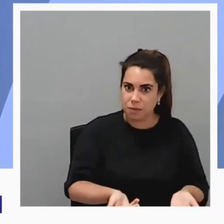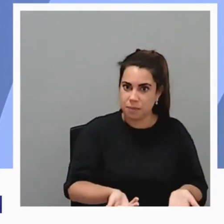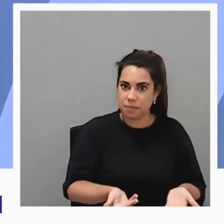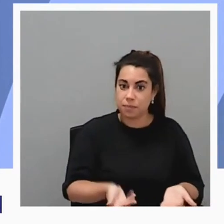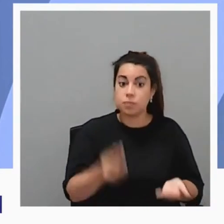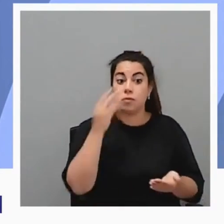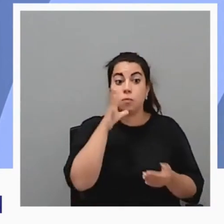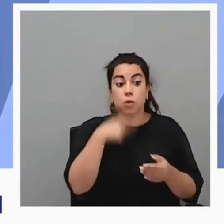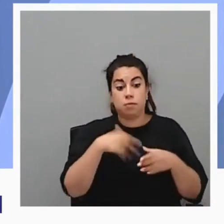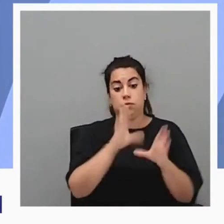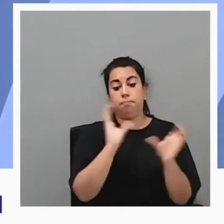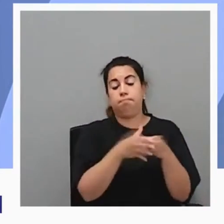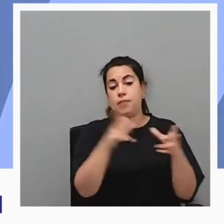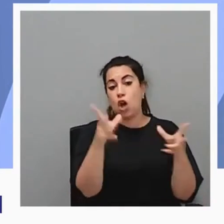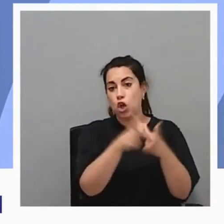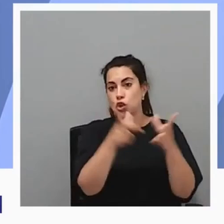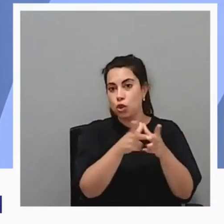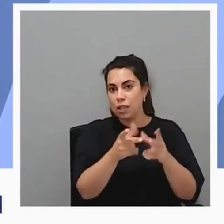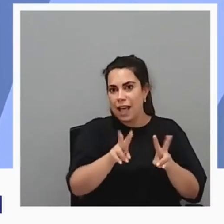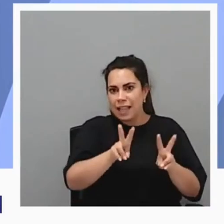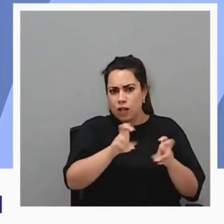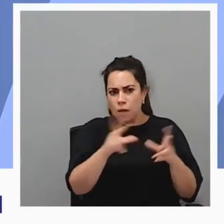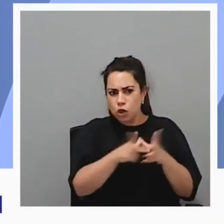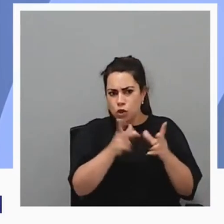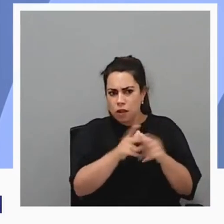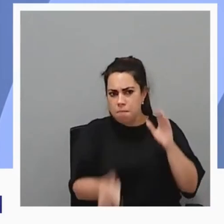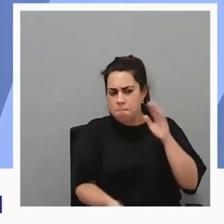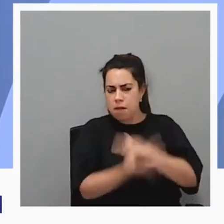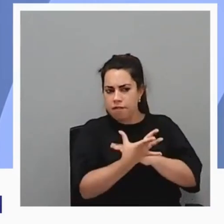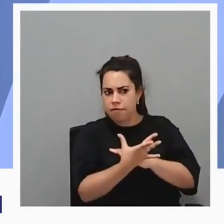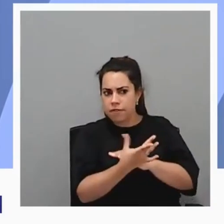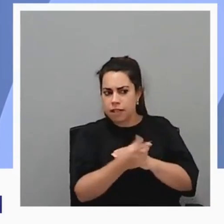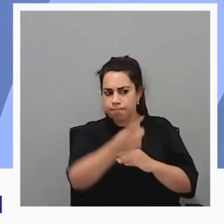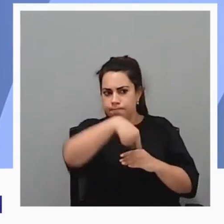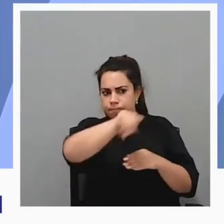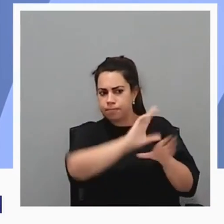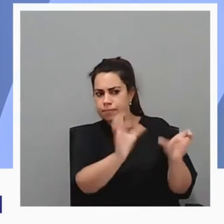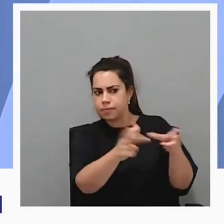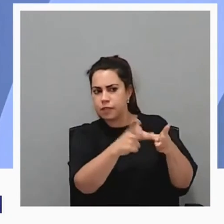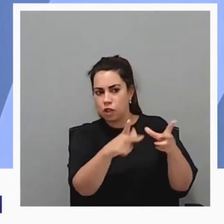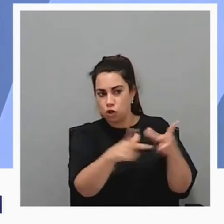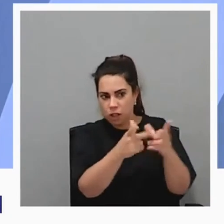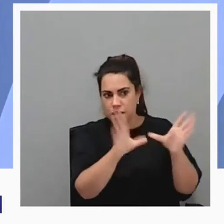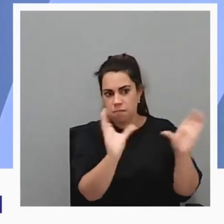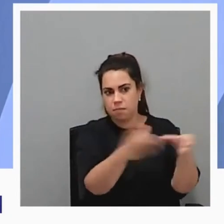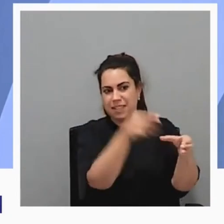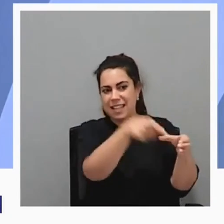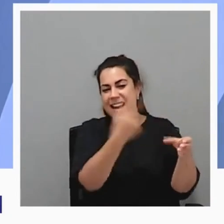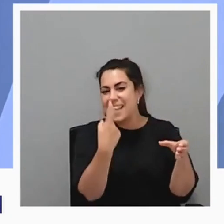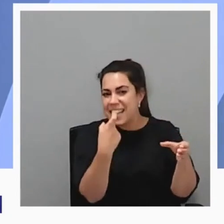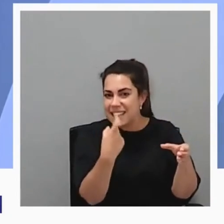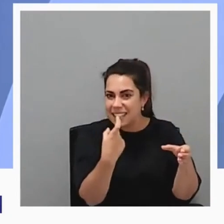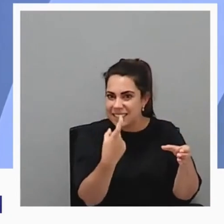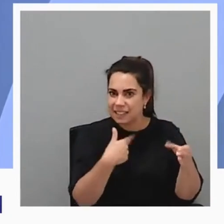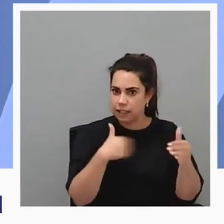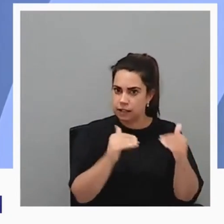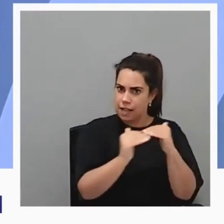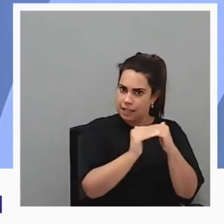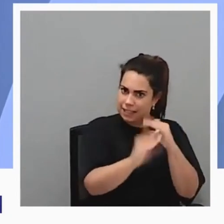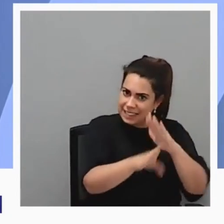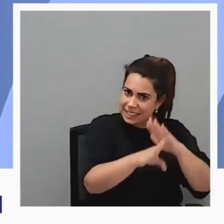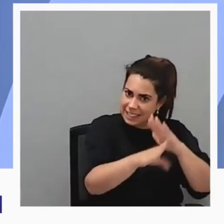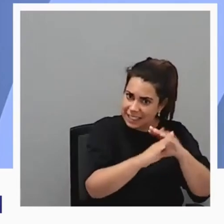innovación social necesita mantenerse y necesita perdurar. Entonces, ¿cómo no se crea